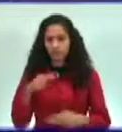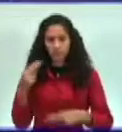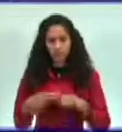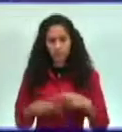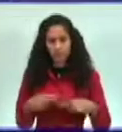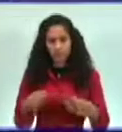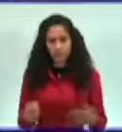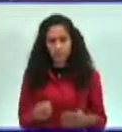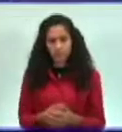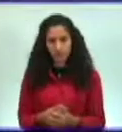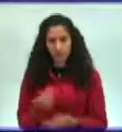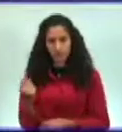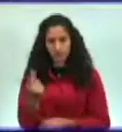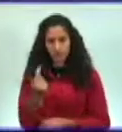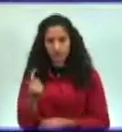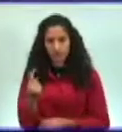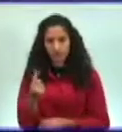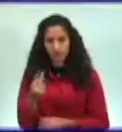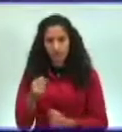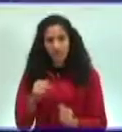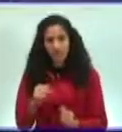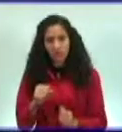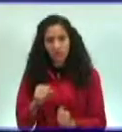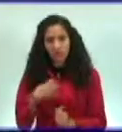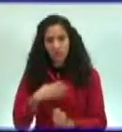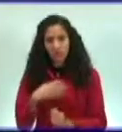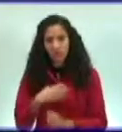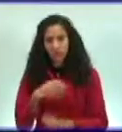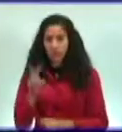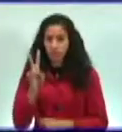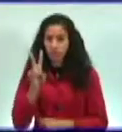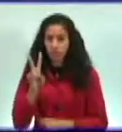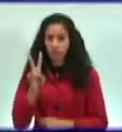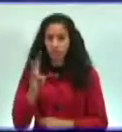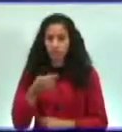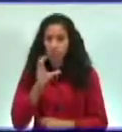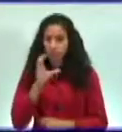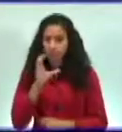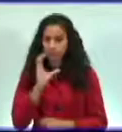pasado? Solo me han quedado 2.